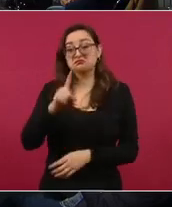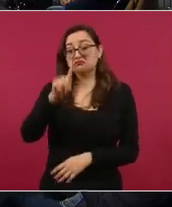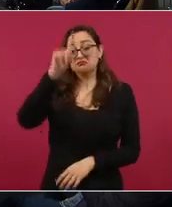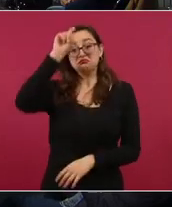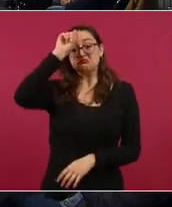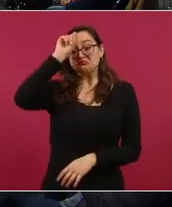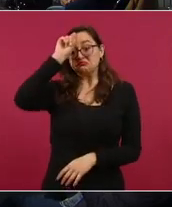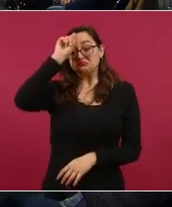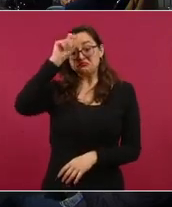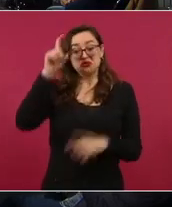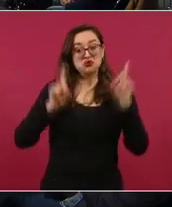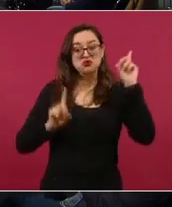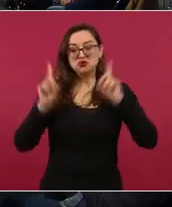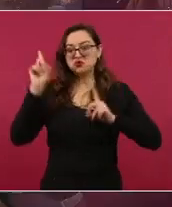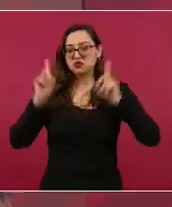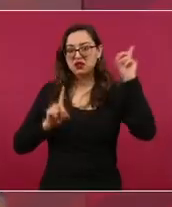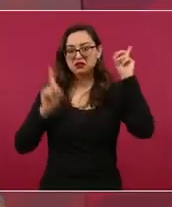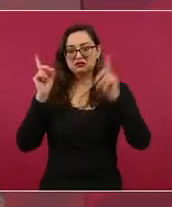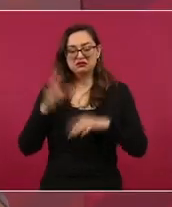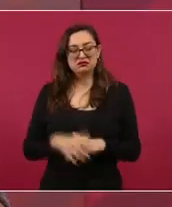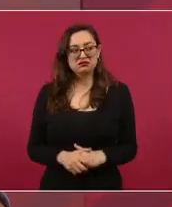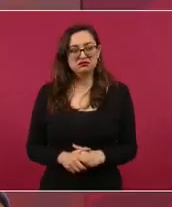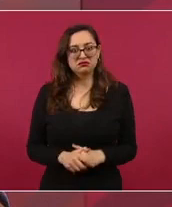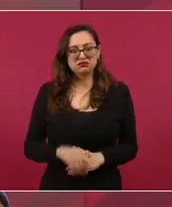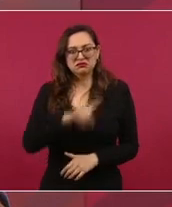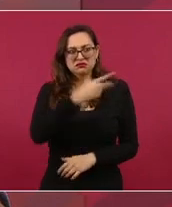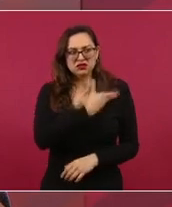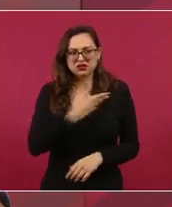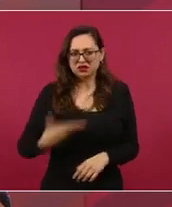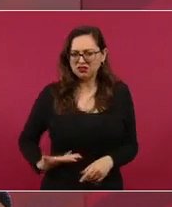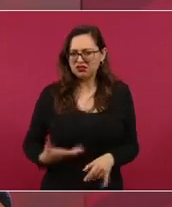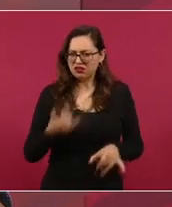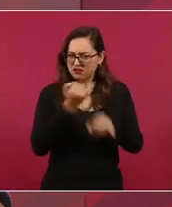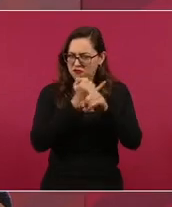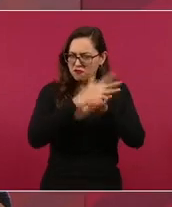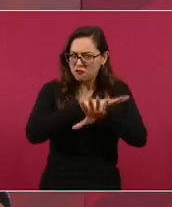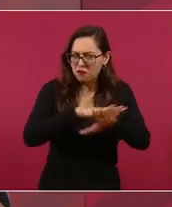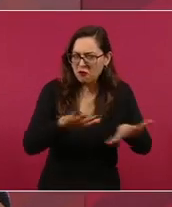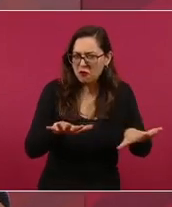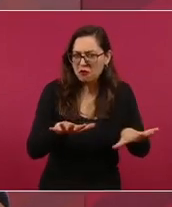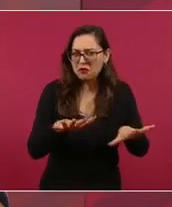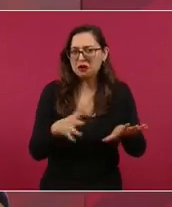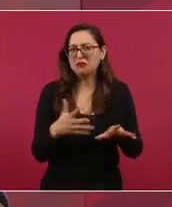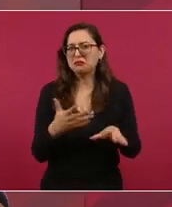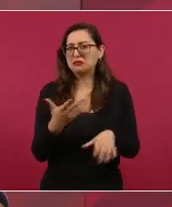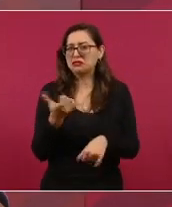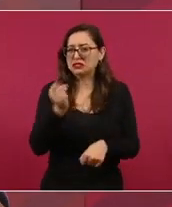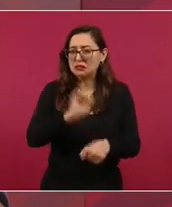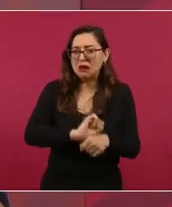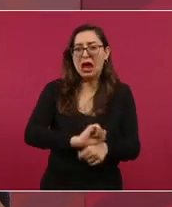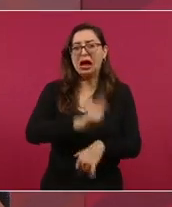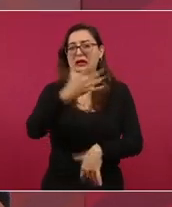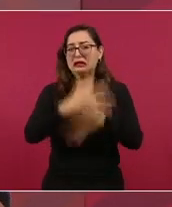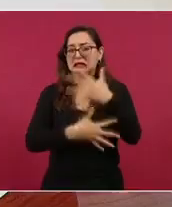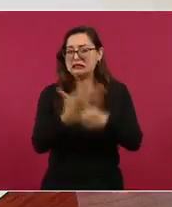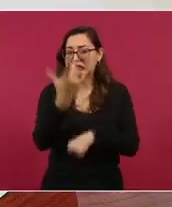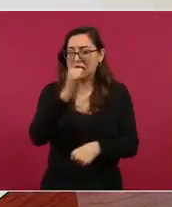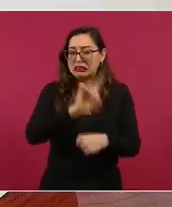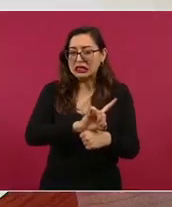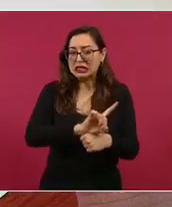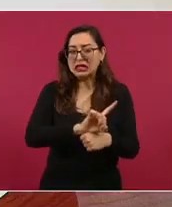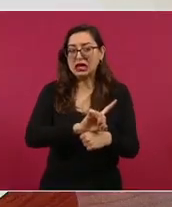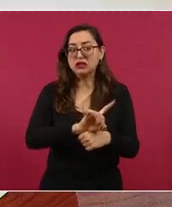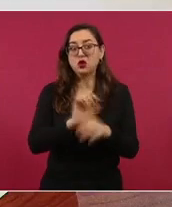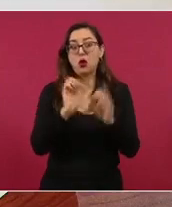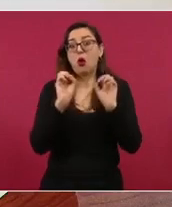Si acaso le informaban al presidente cada semana, cada 15 días, o cuando había